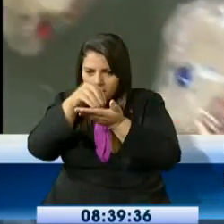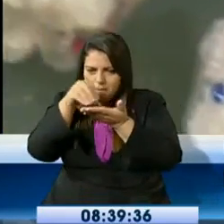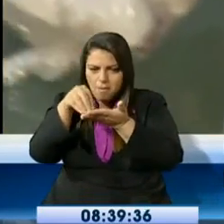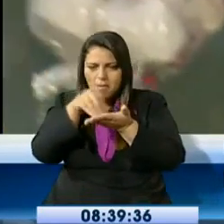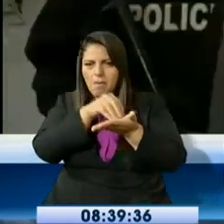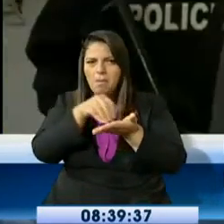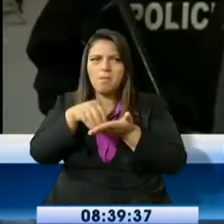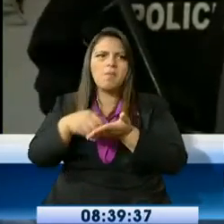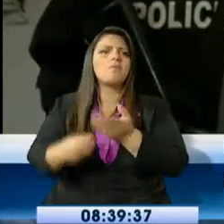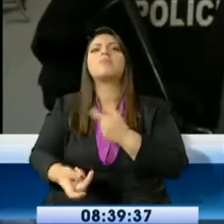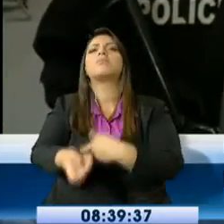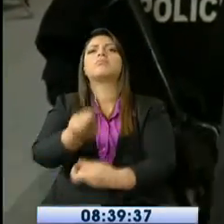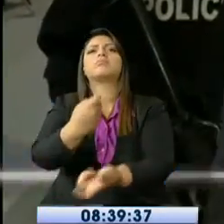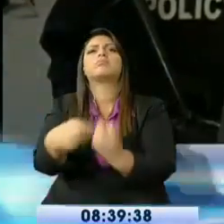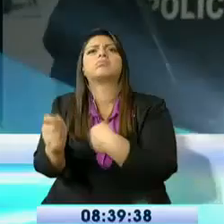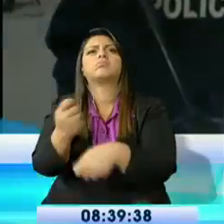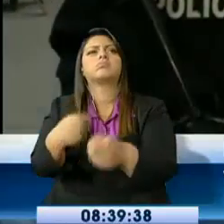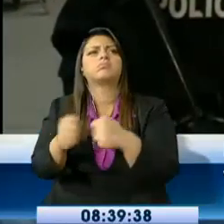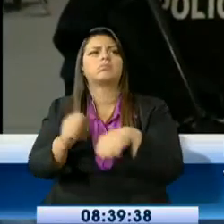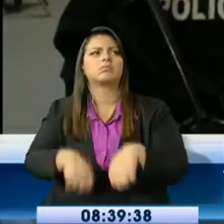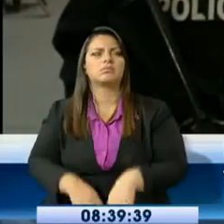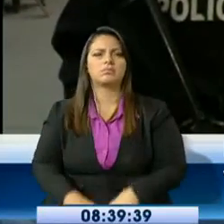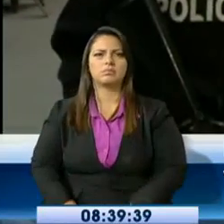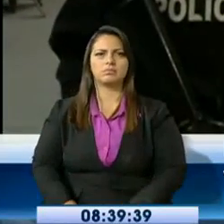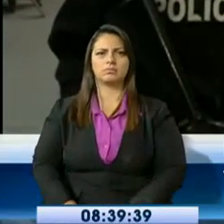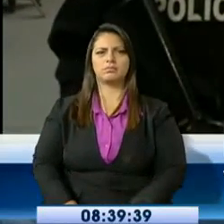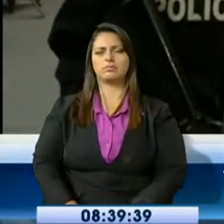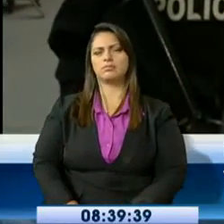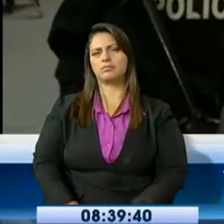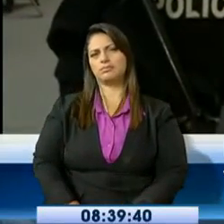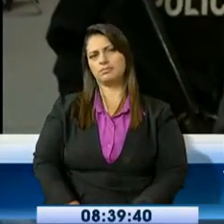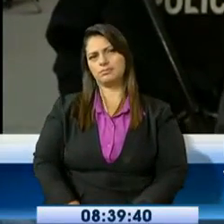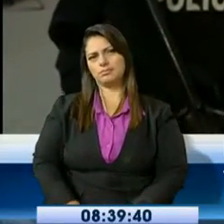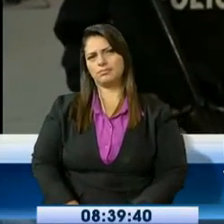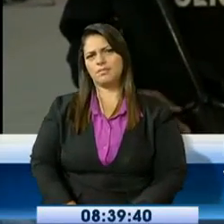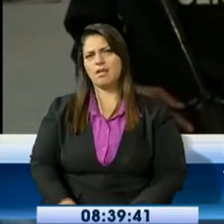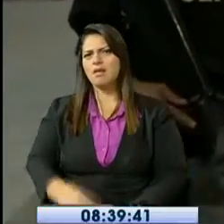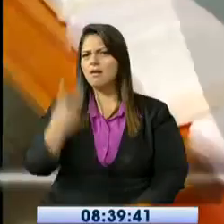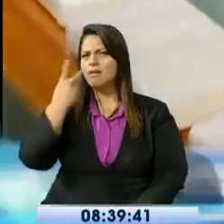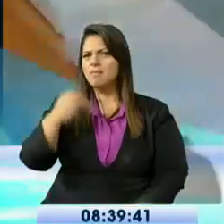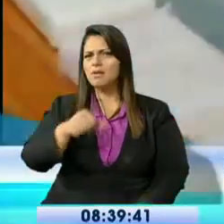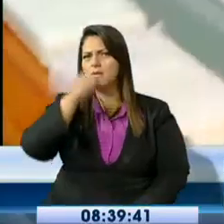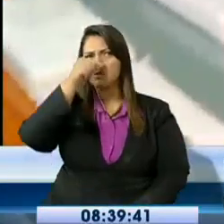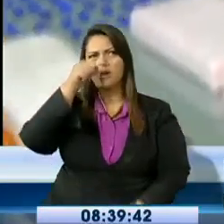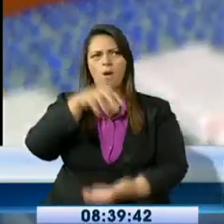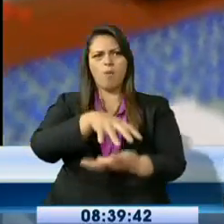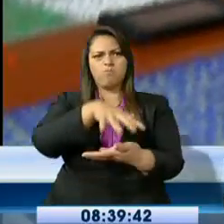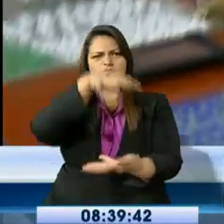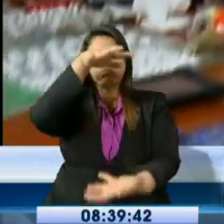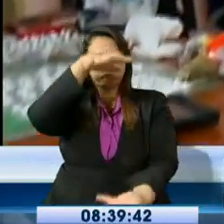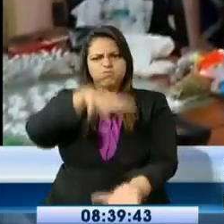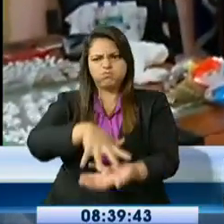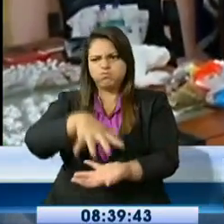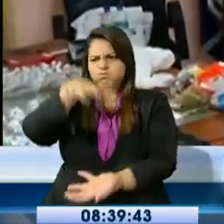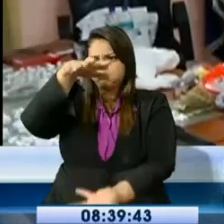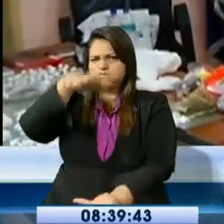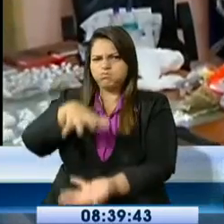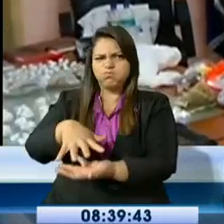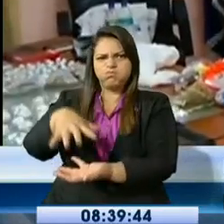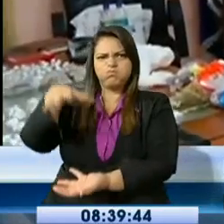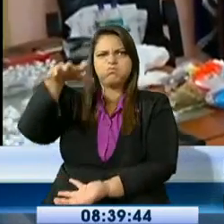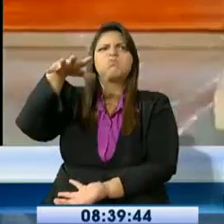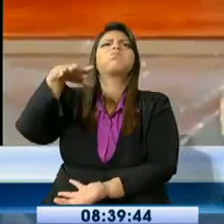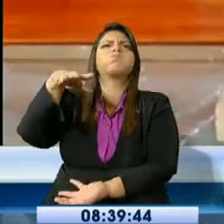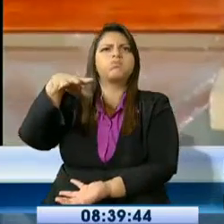ciudad de Guayaquil. Y no tanto como microtráfico, porque lo que se ha encontrado hoy día ya es una cantidad que entra en gran